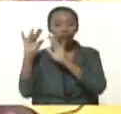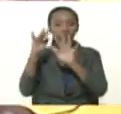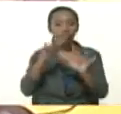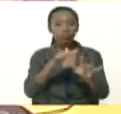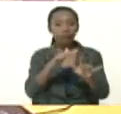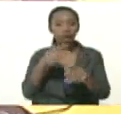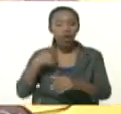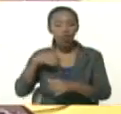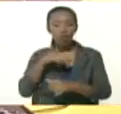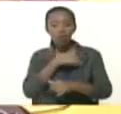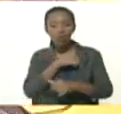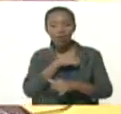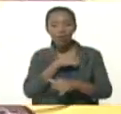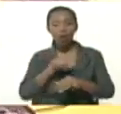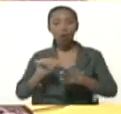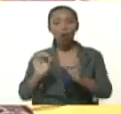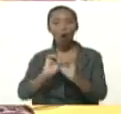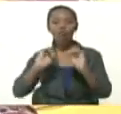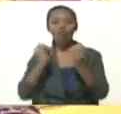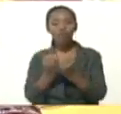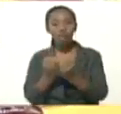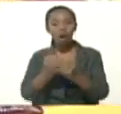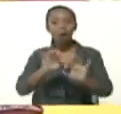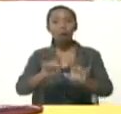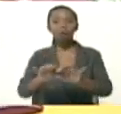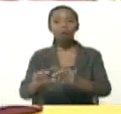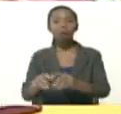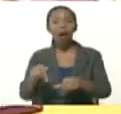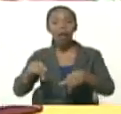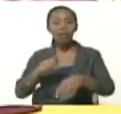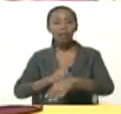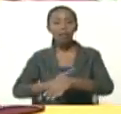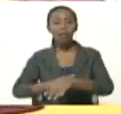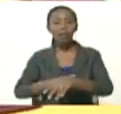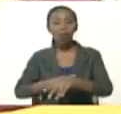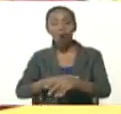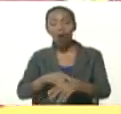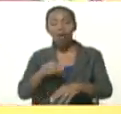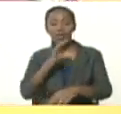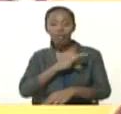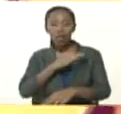a nuestras taquillas. En este momento estamos registrando al señor Jesús Jiménez.